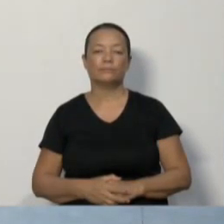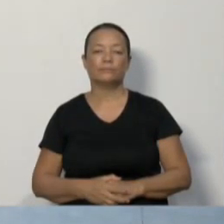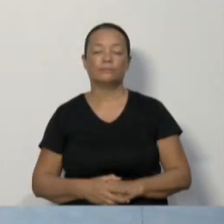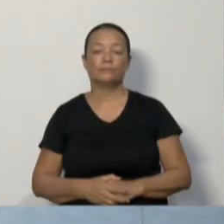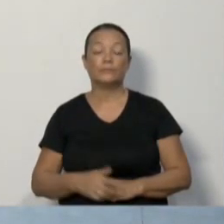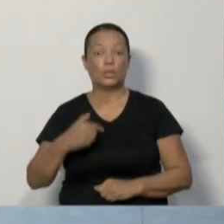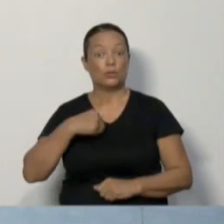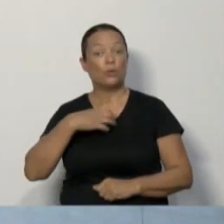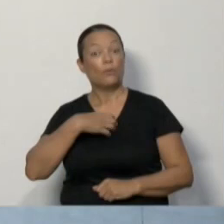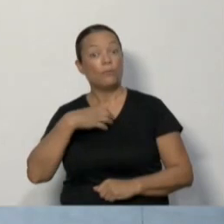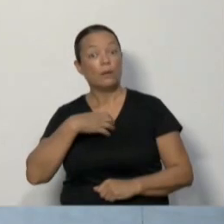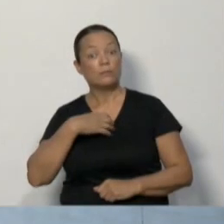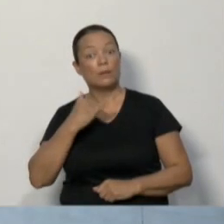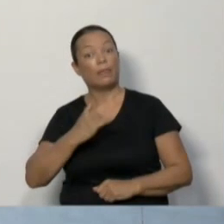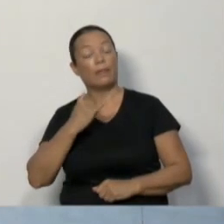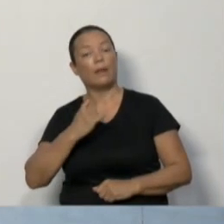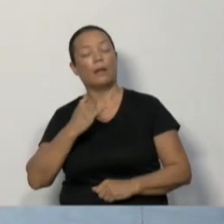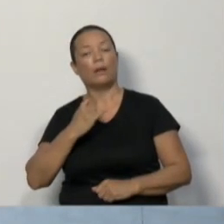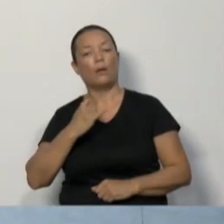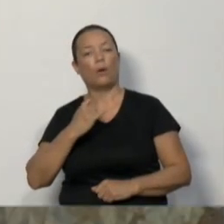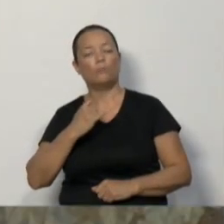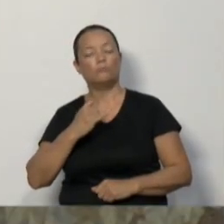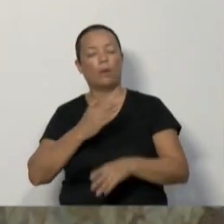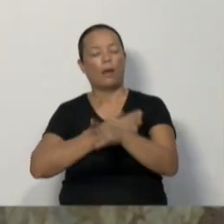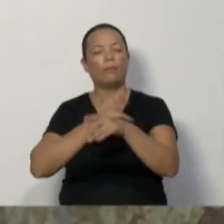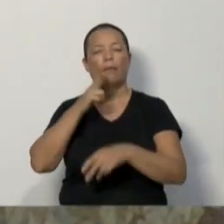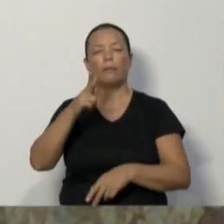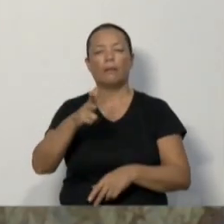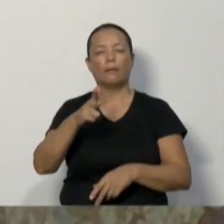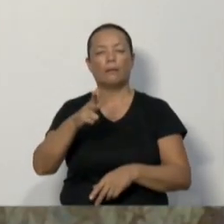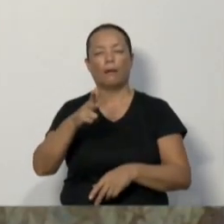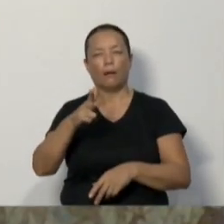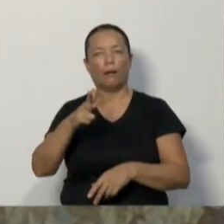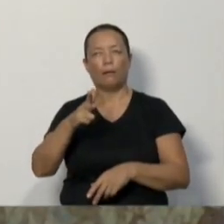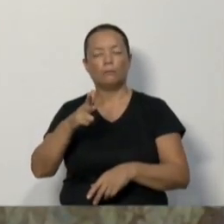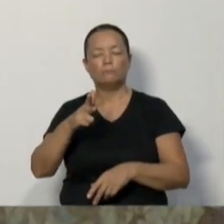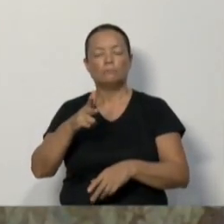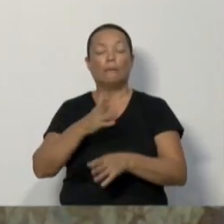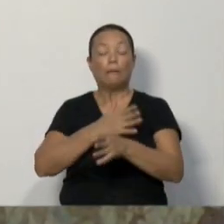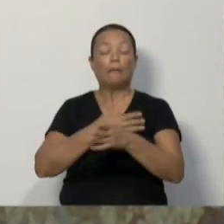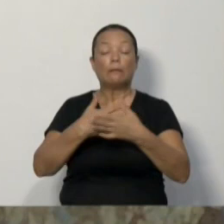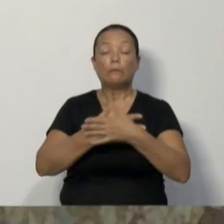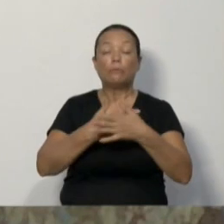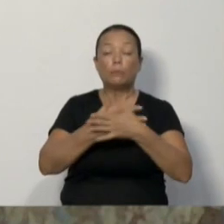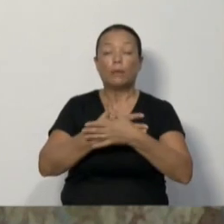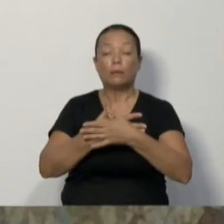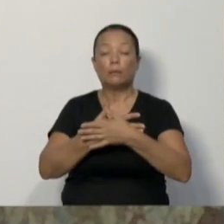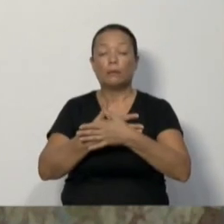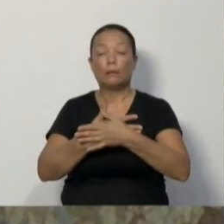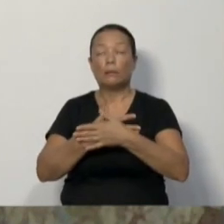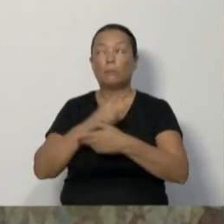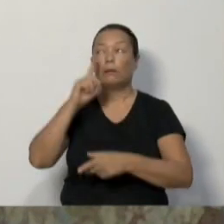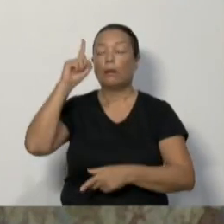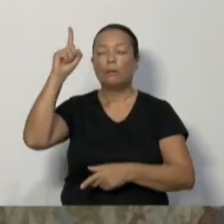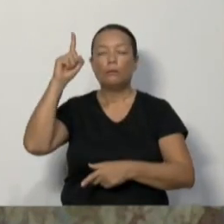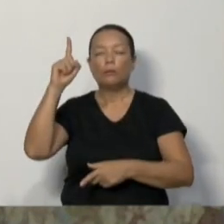Tenía confianza, incluso cuando dije, qué grande es mi desgracia, qué penosa es para